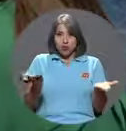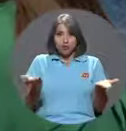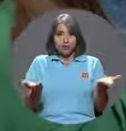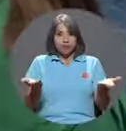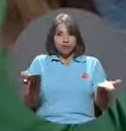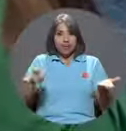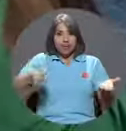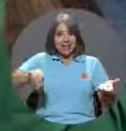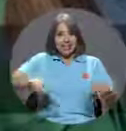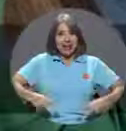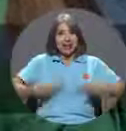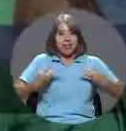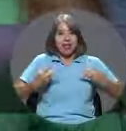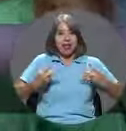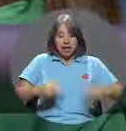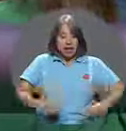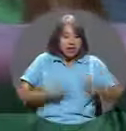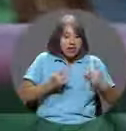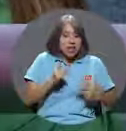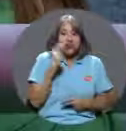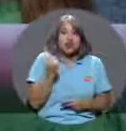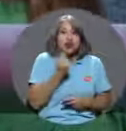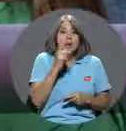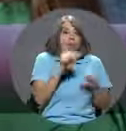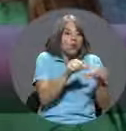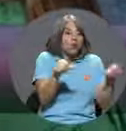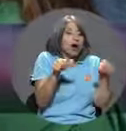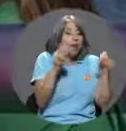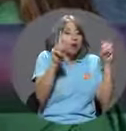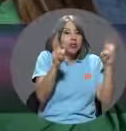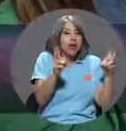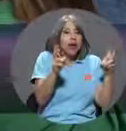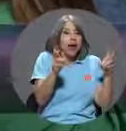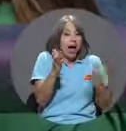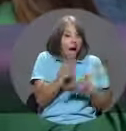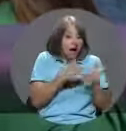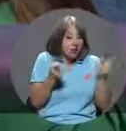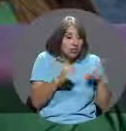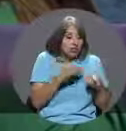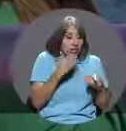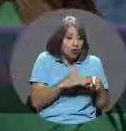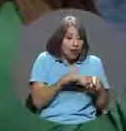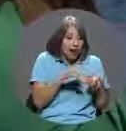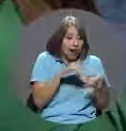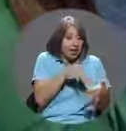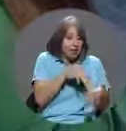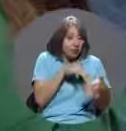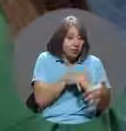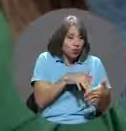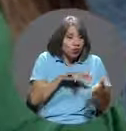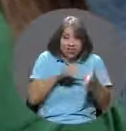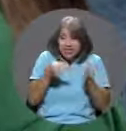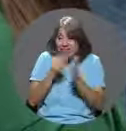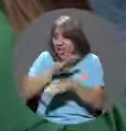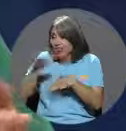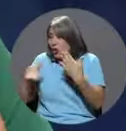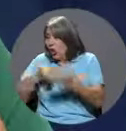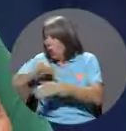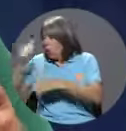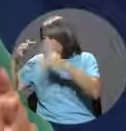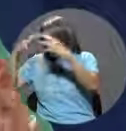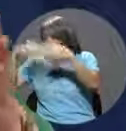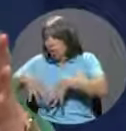la vida requiere. La vida no es solamente un área, no es que porque algo está sucediendo mal en el área académica, ya